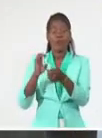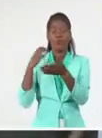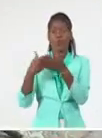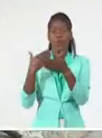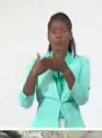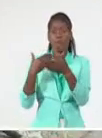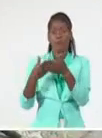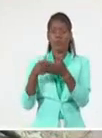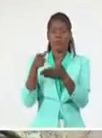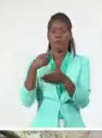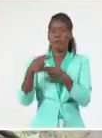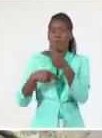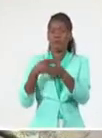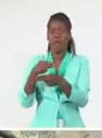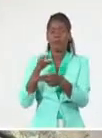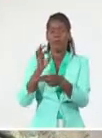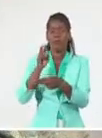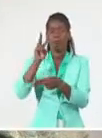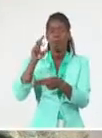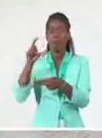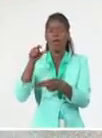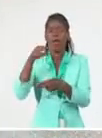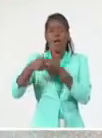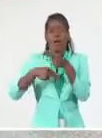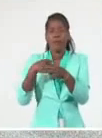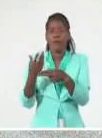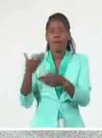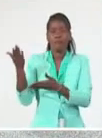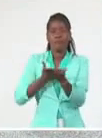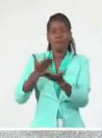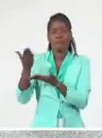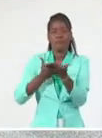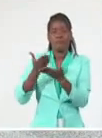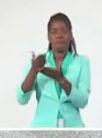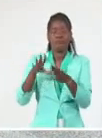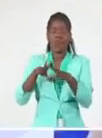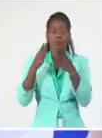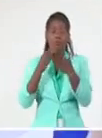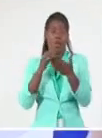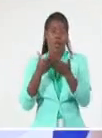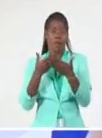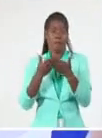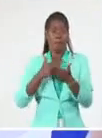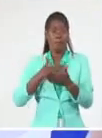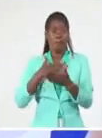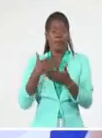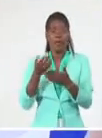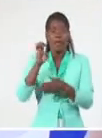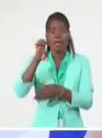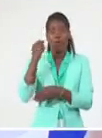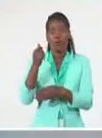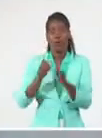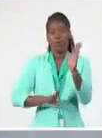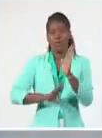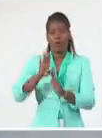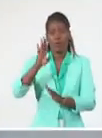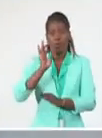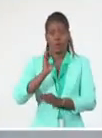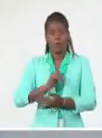que se desarrolló en vía clara para establecer lazos comerciales entre el mundo empresarial y los nuevos actores económicos